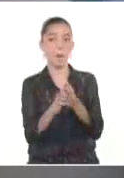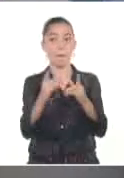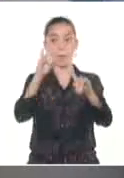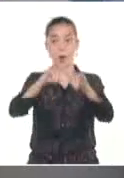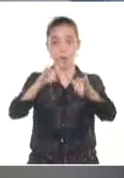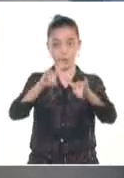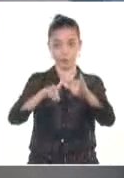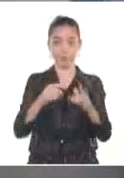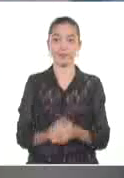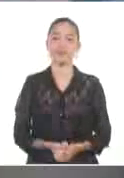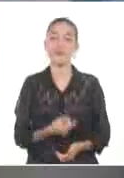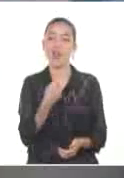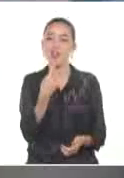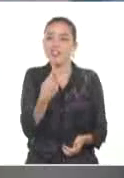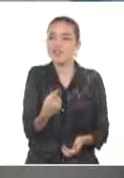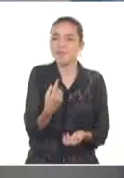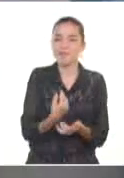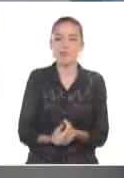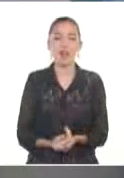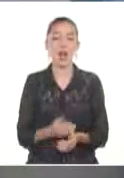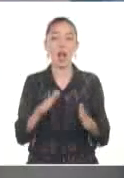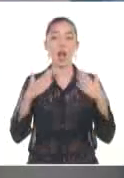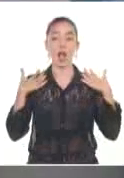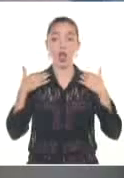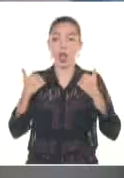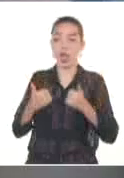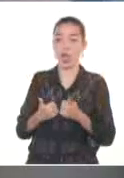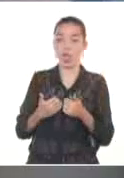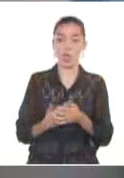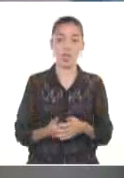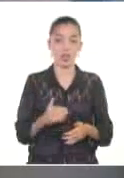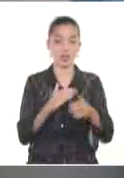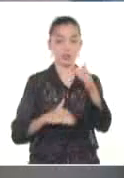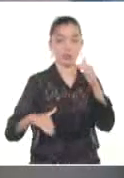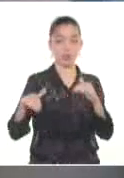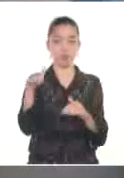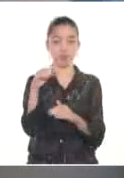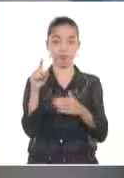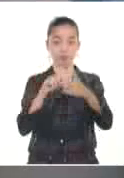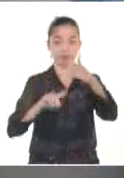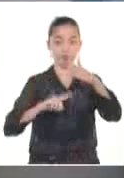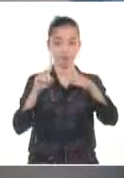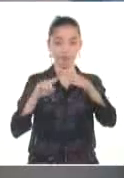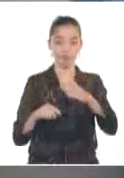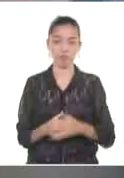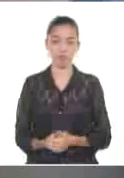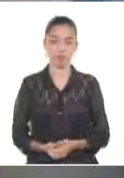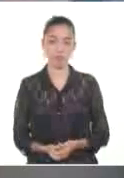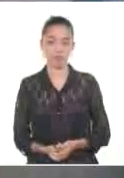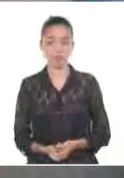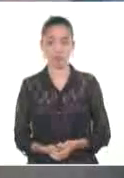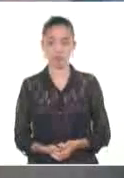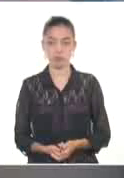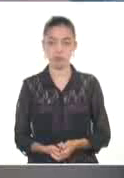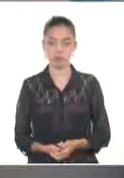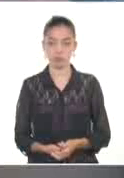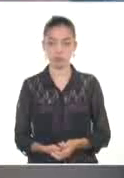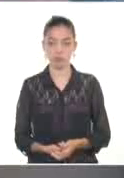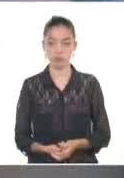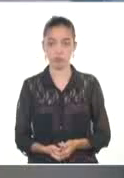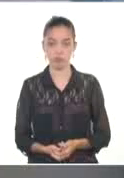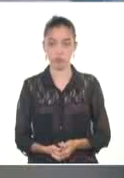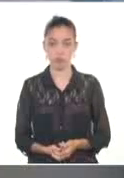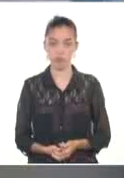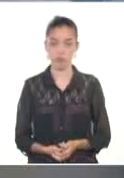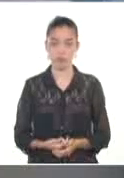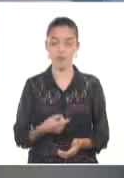Guerra Hernández, director general de Electricidad del Ministerio de Energía y Minas. Exactamente, Yanel, amigos televidentes, sus declaraciones, como es habitual, las